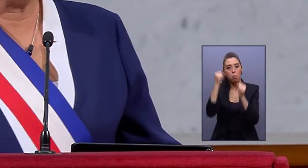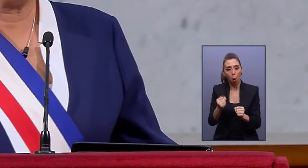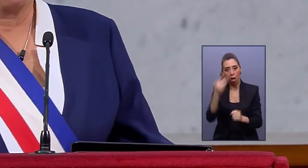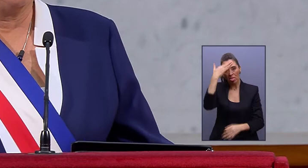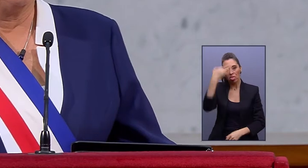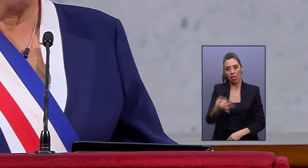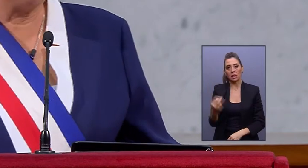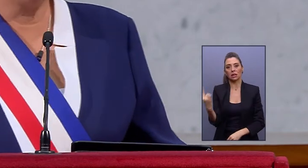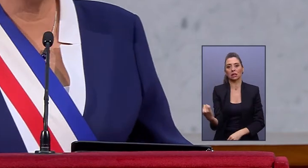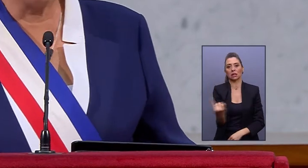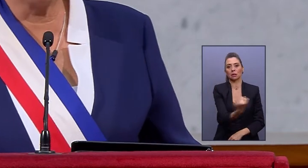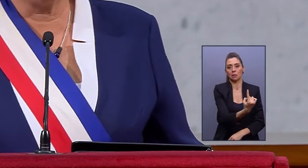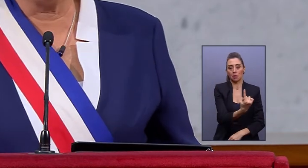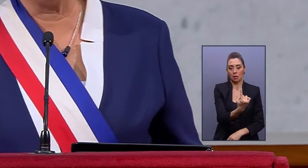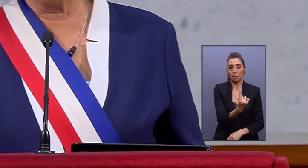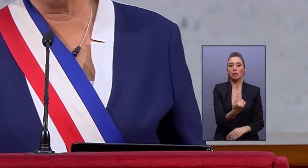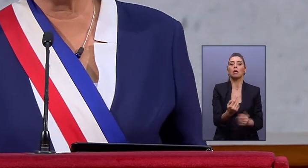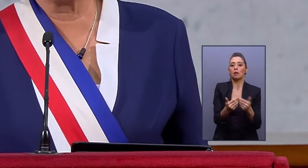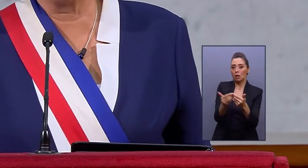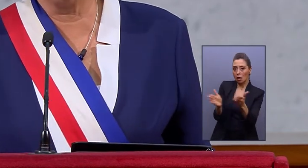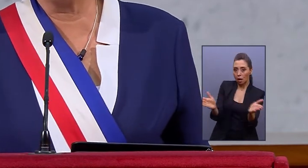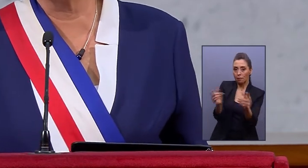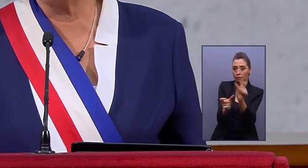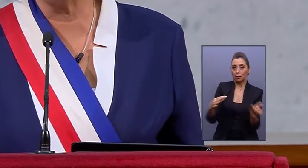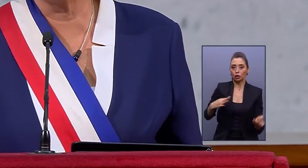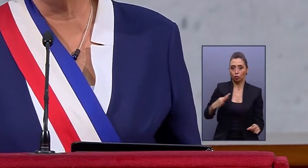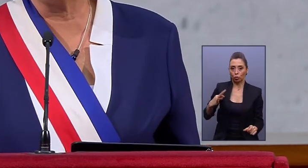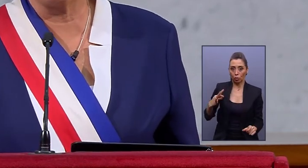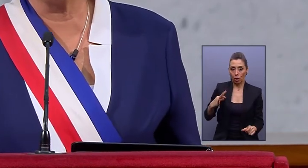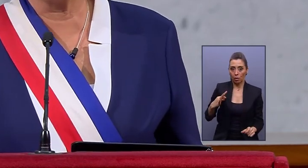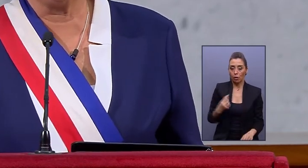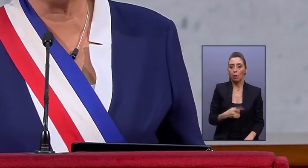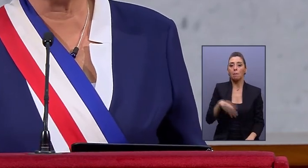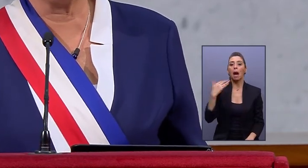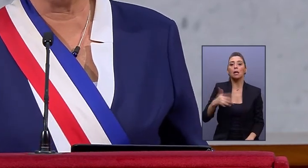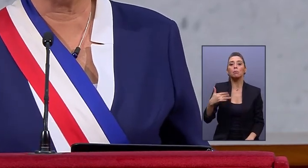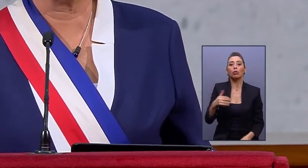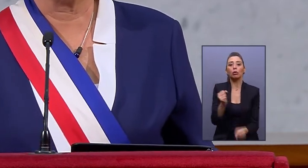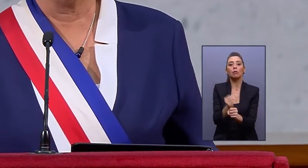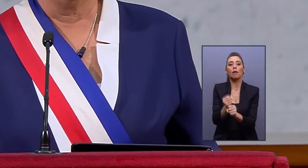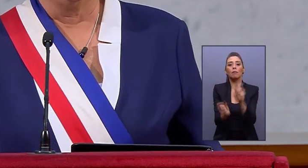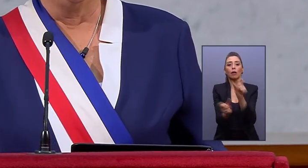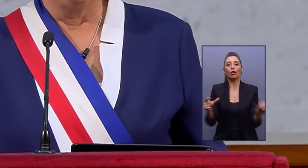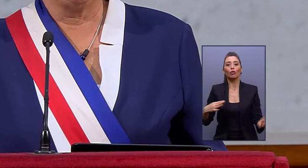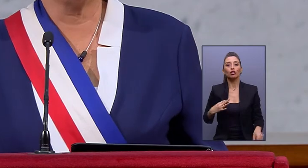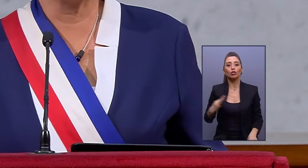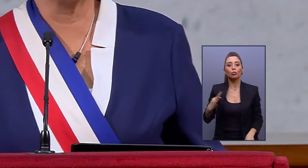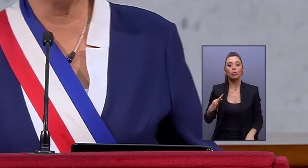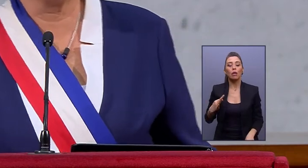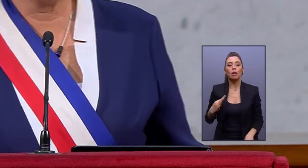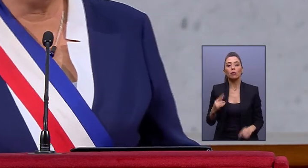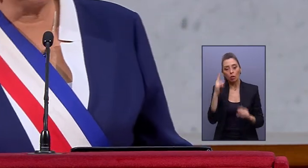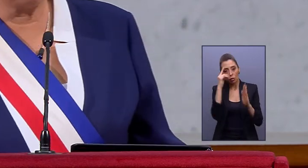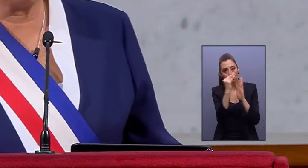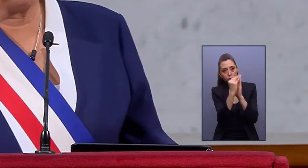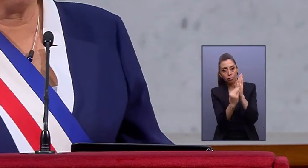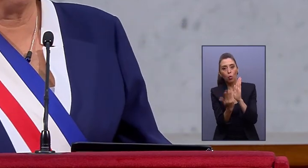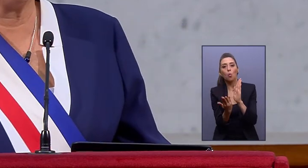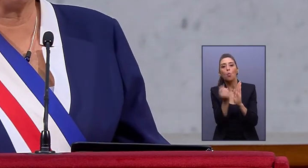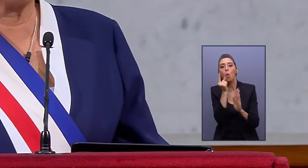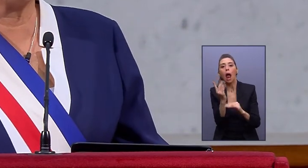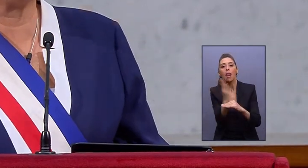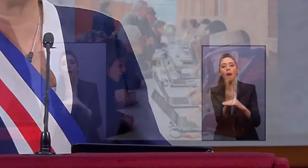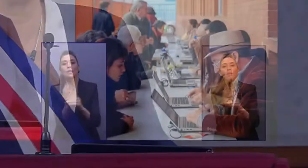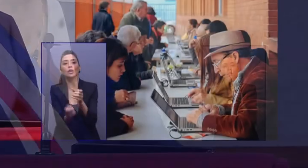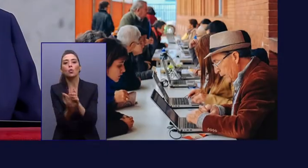decidir. Y hemos abierto las puertas a la ciudadanía en la más importante tarea ciudadana, la definición de las bases para una